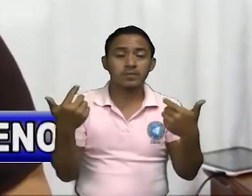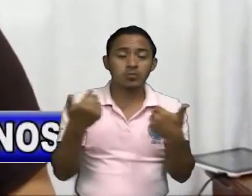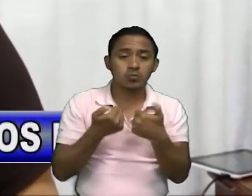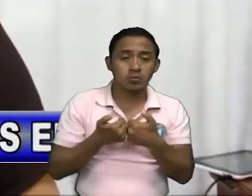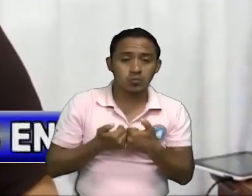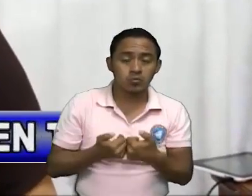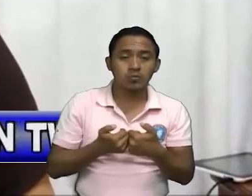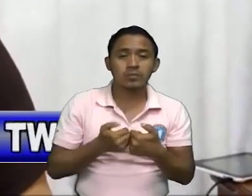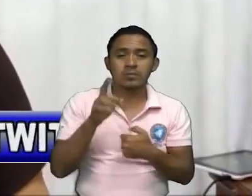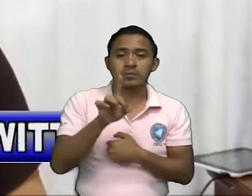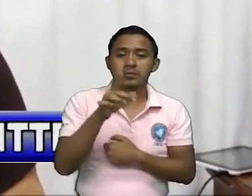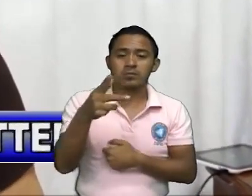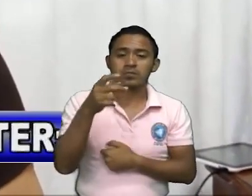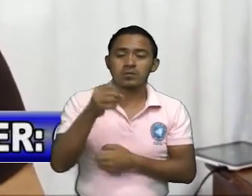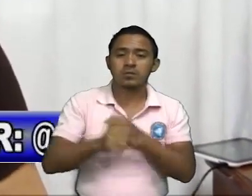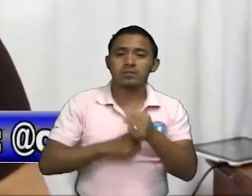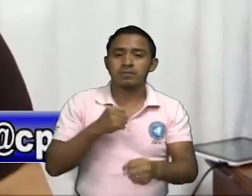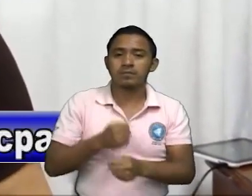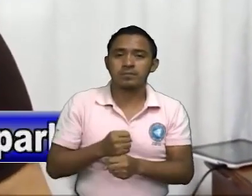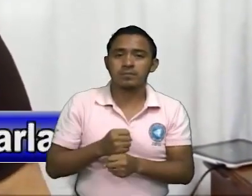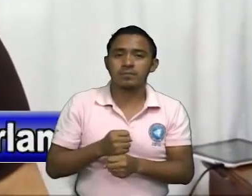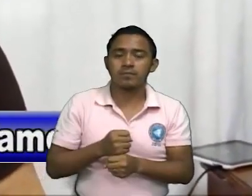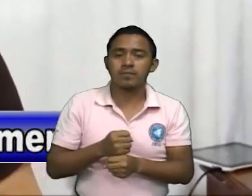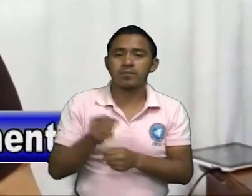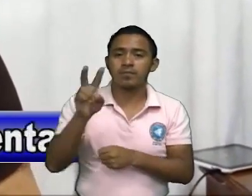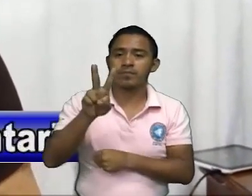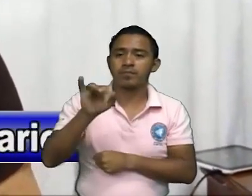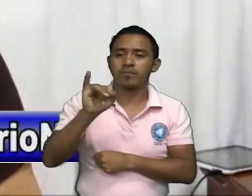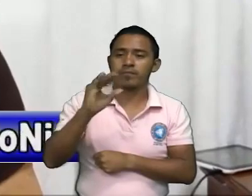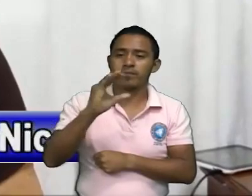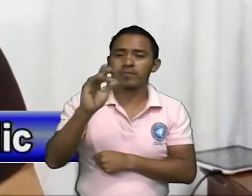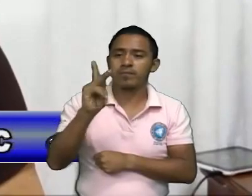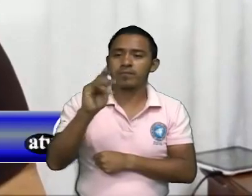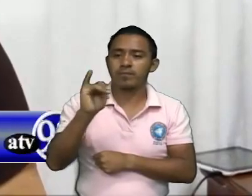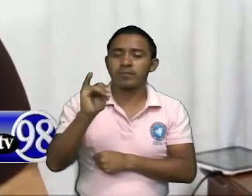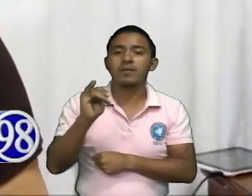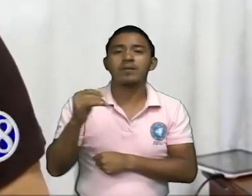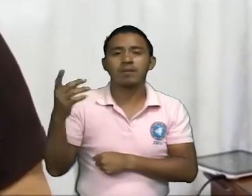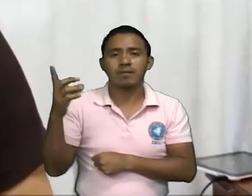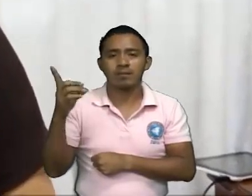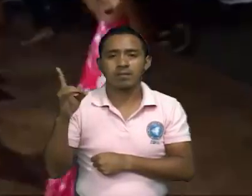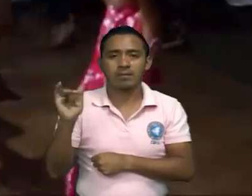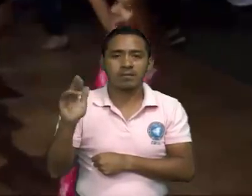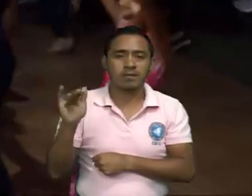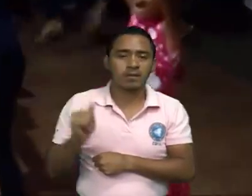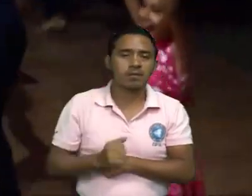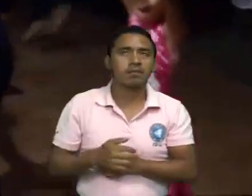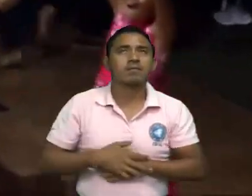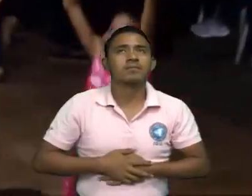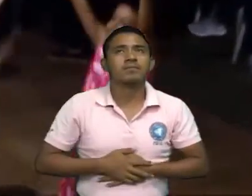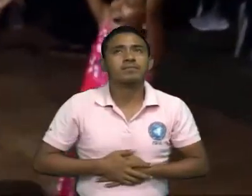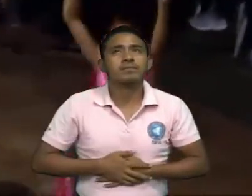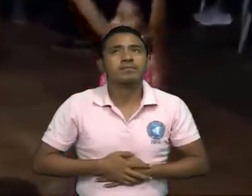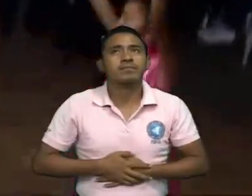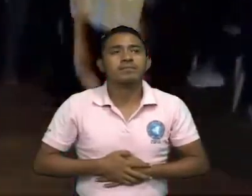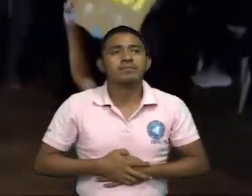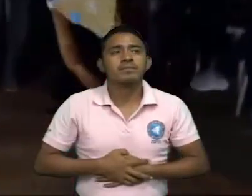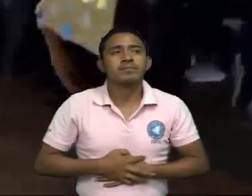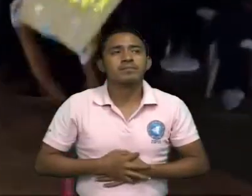novia del 180 aniversario es Vicky Dariana Delgadillo Gutiérrez.